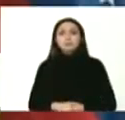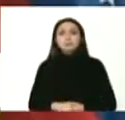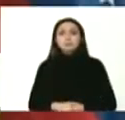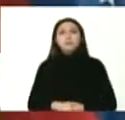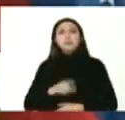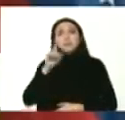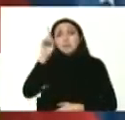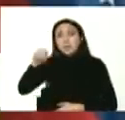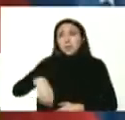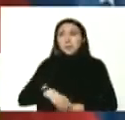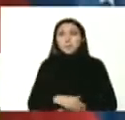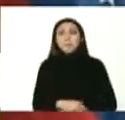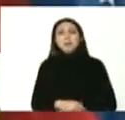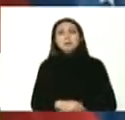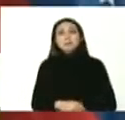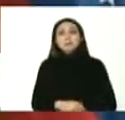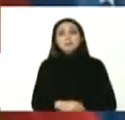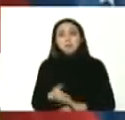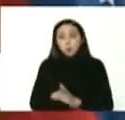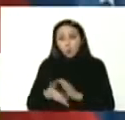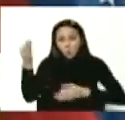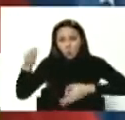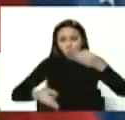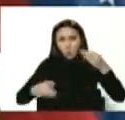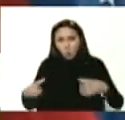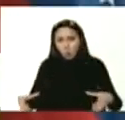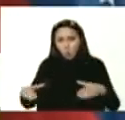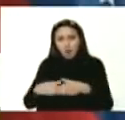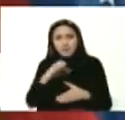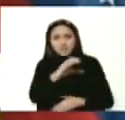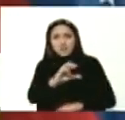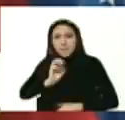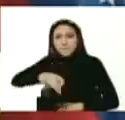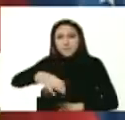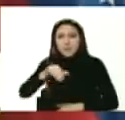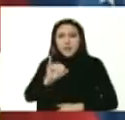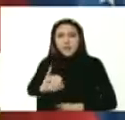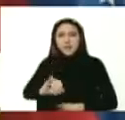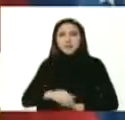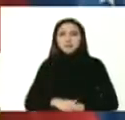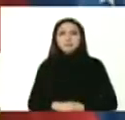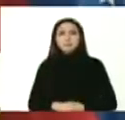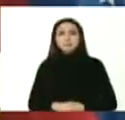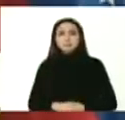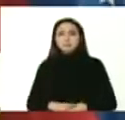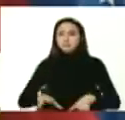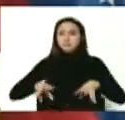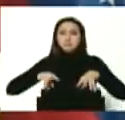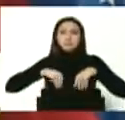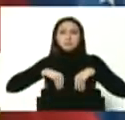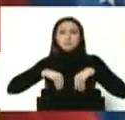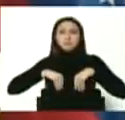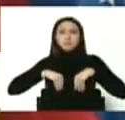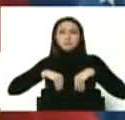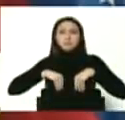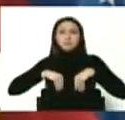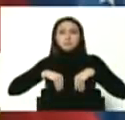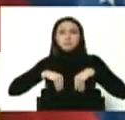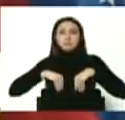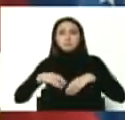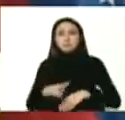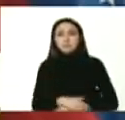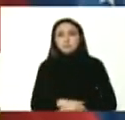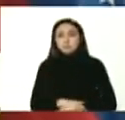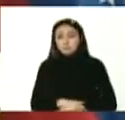y del lado de la Fiscalía de la CPI lo que ha habido es un silencio total. En